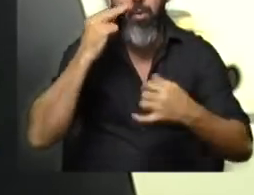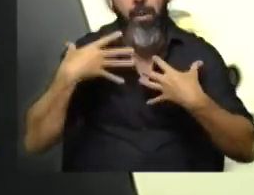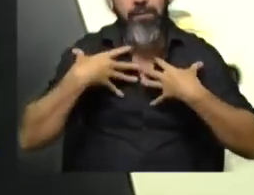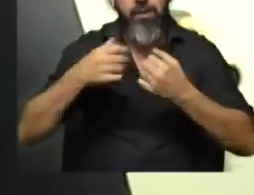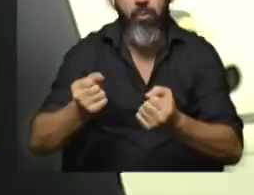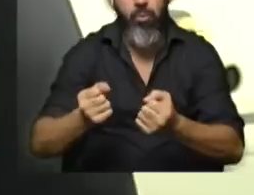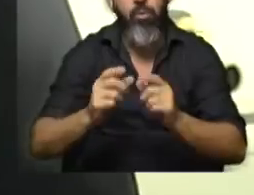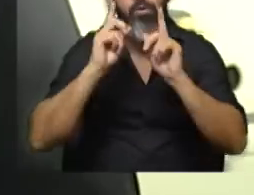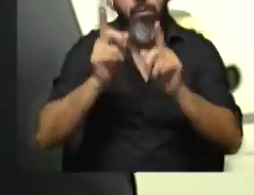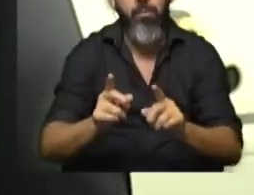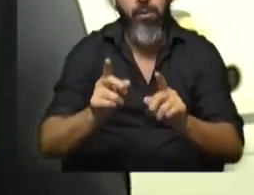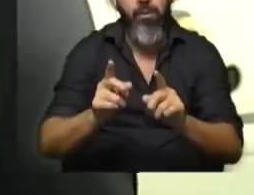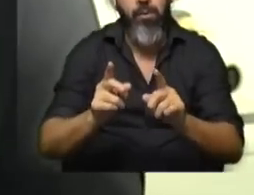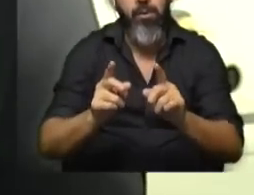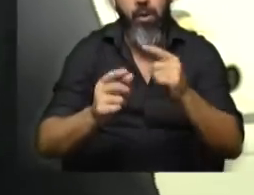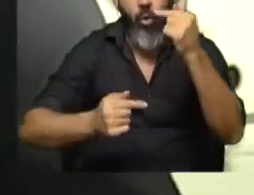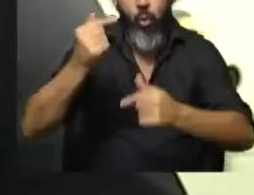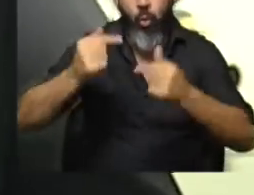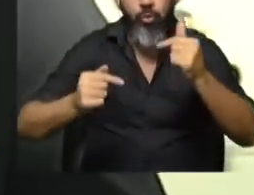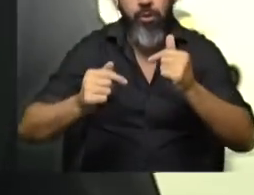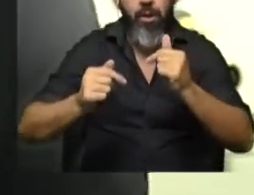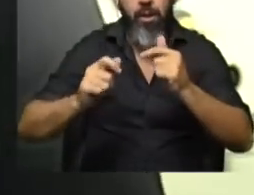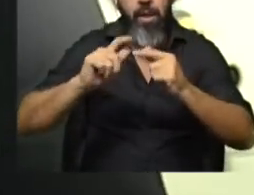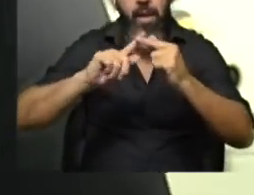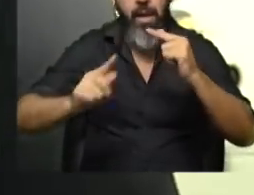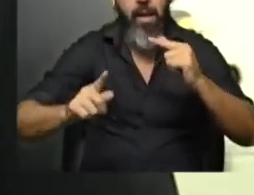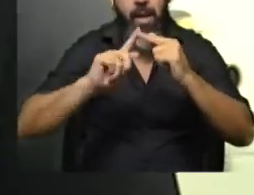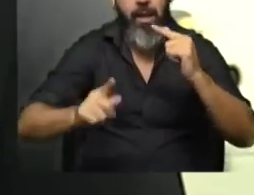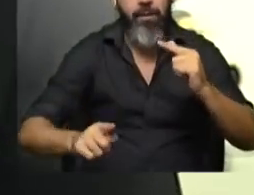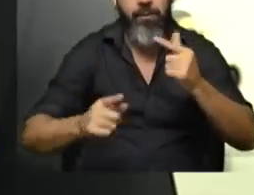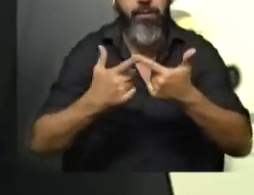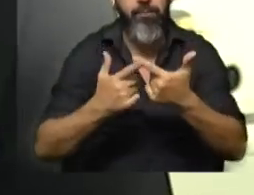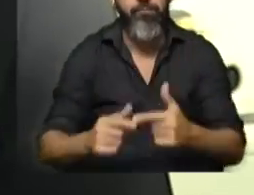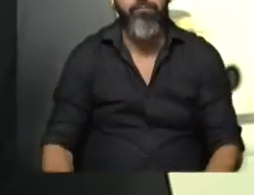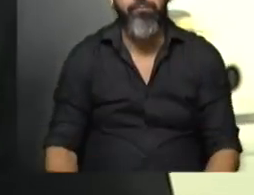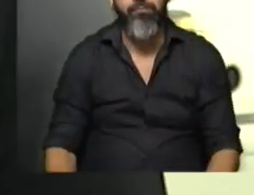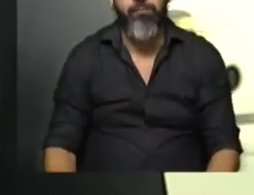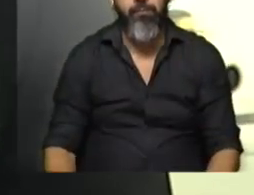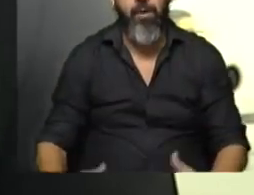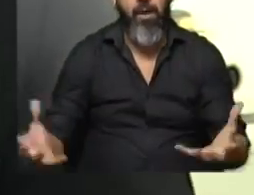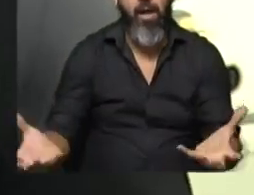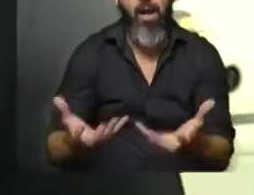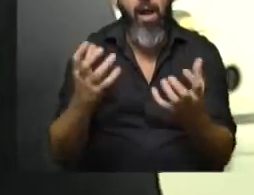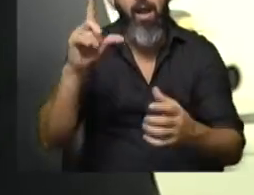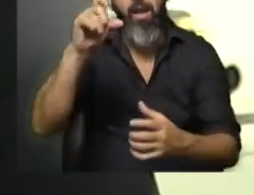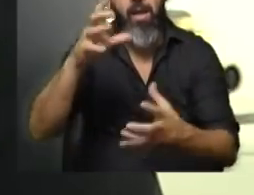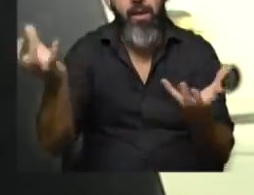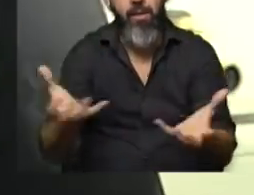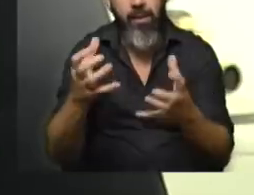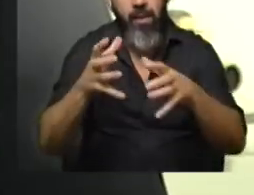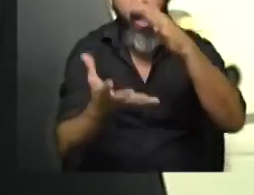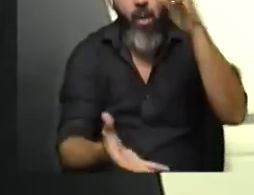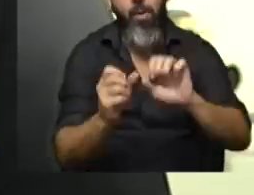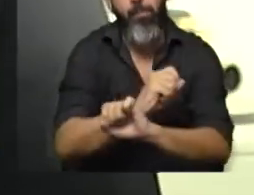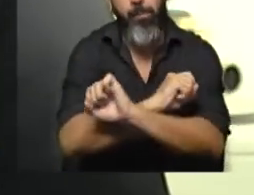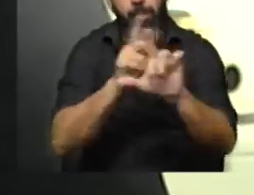salud sino incluso a los artefactos de uso cotidiano Como por ejemplo los calefones sabemos que va a ser